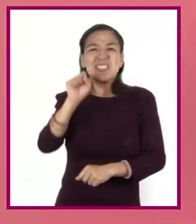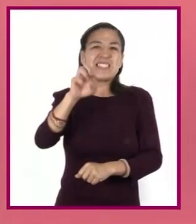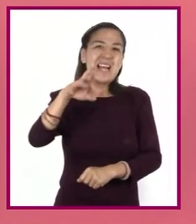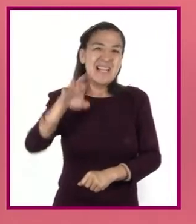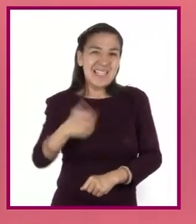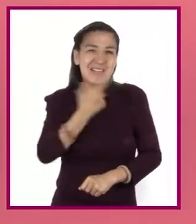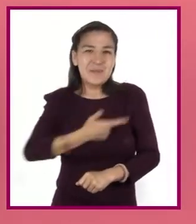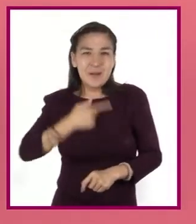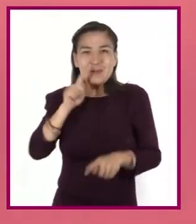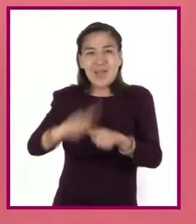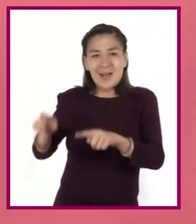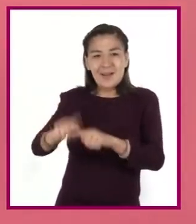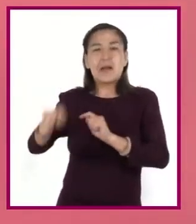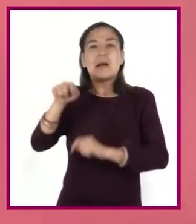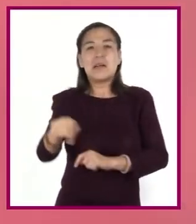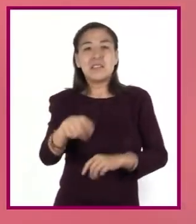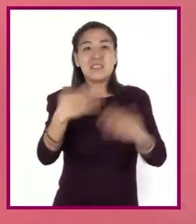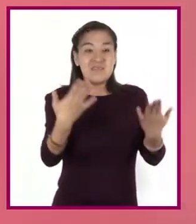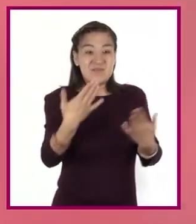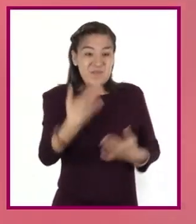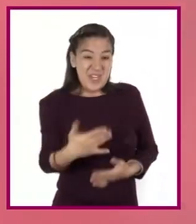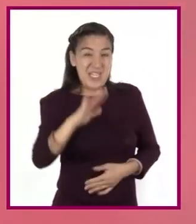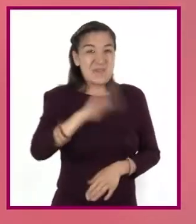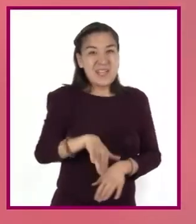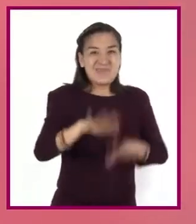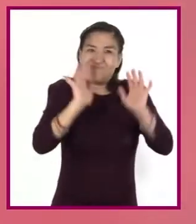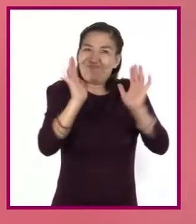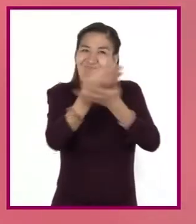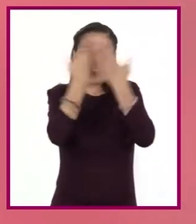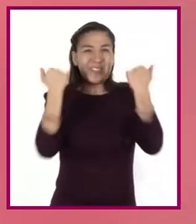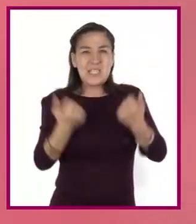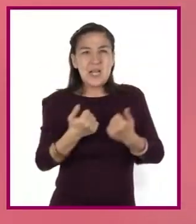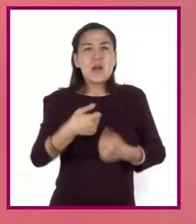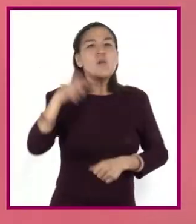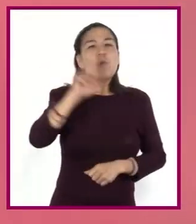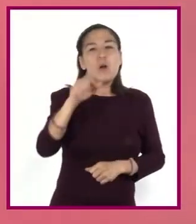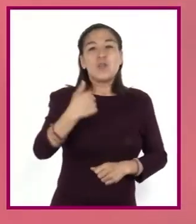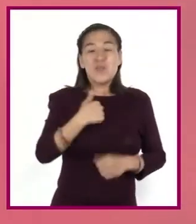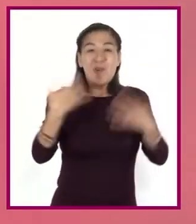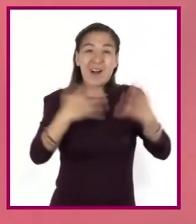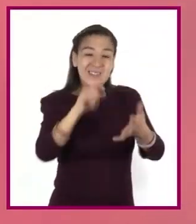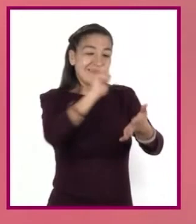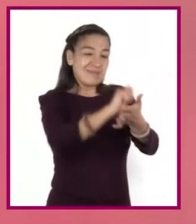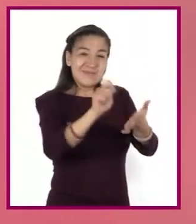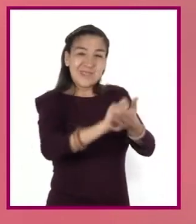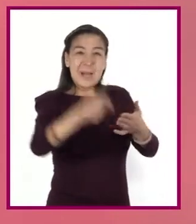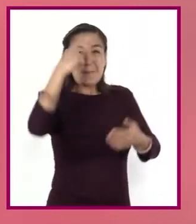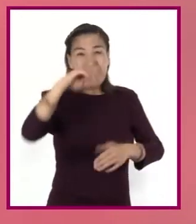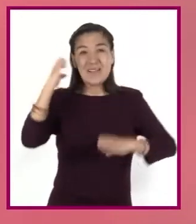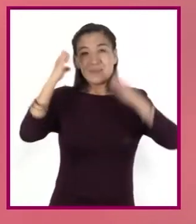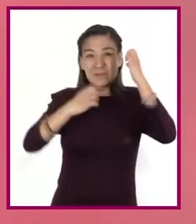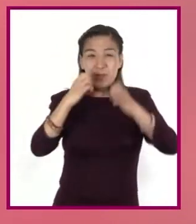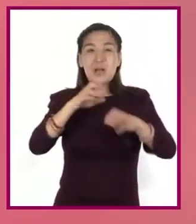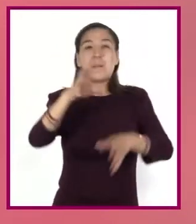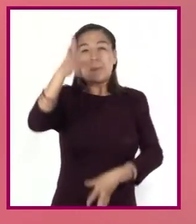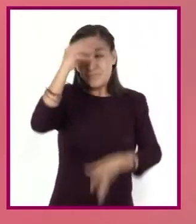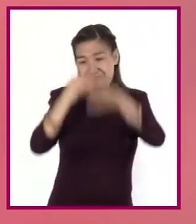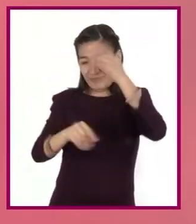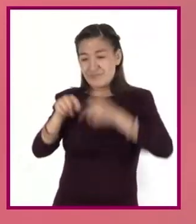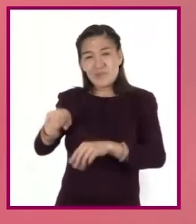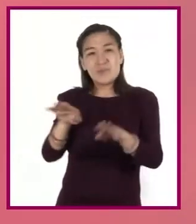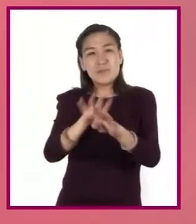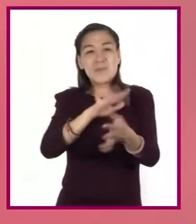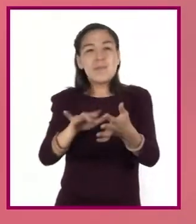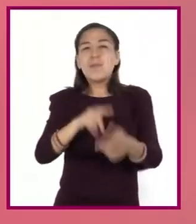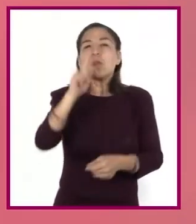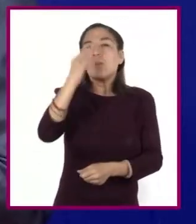series. Y la verdad no sé si lo hago bien. Y también cuando he tenido que hacer una exposición y leer varios textos y sacar las